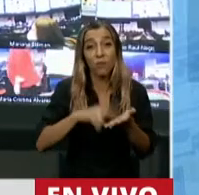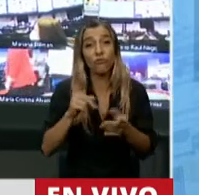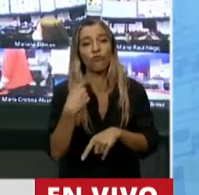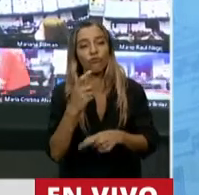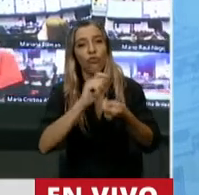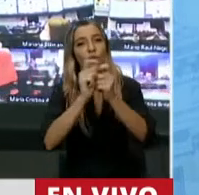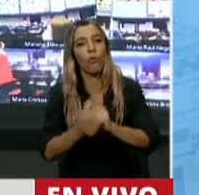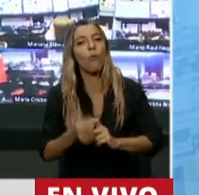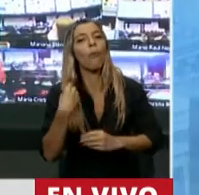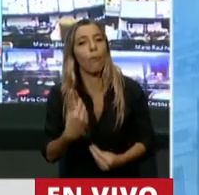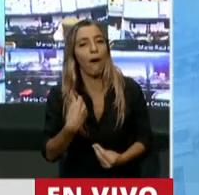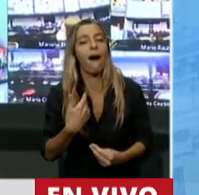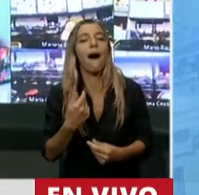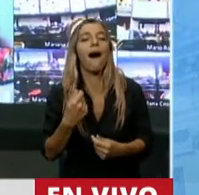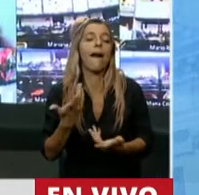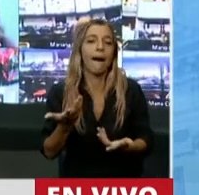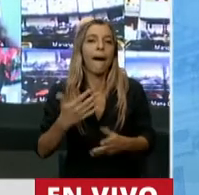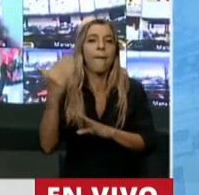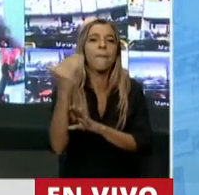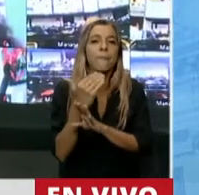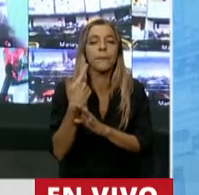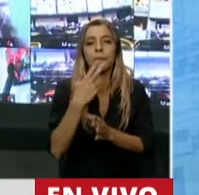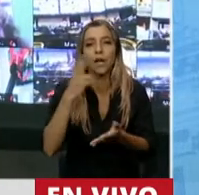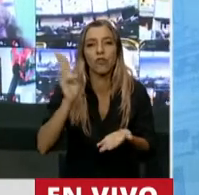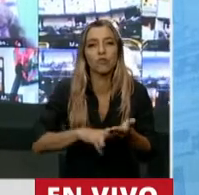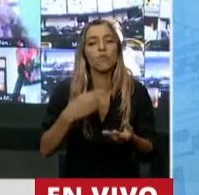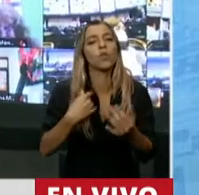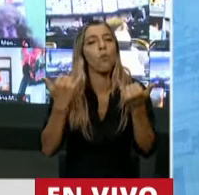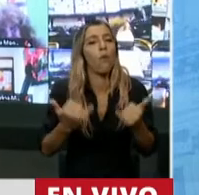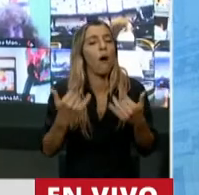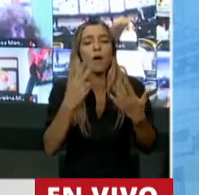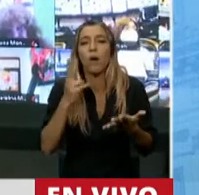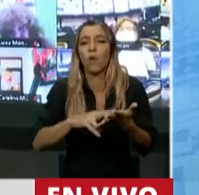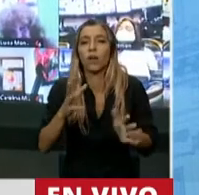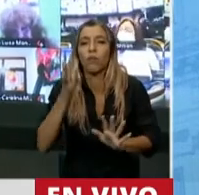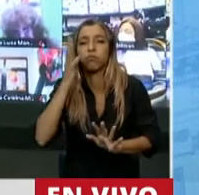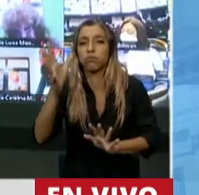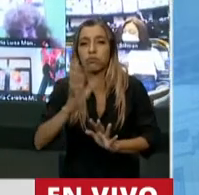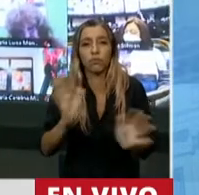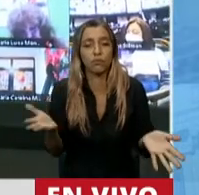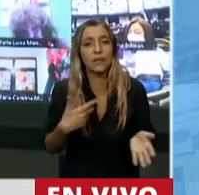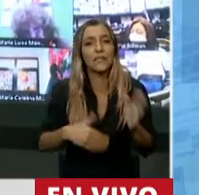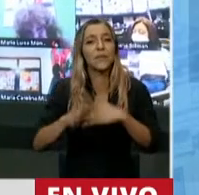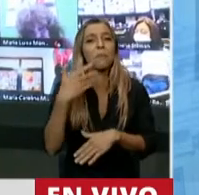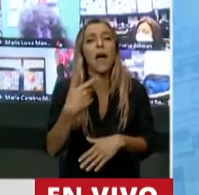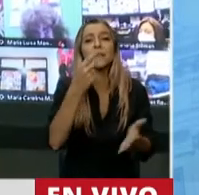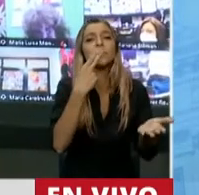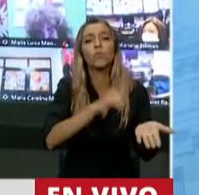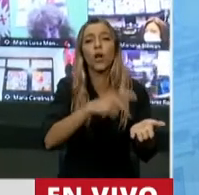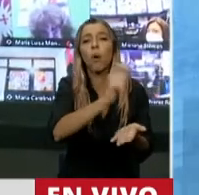a disminuir los impuestos distorsivos y regresivos que casualmente afectan a quien menos